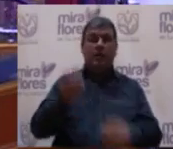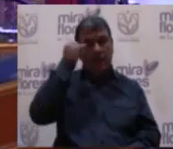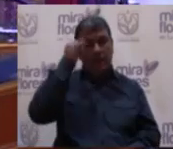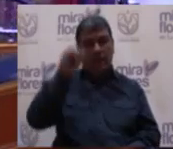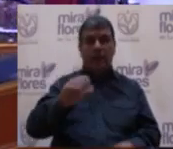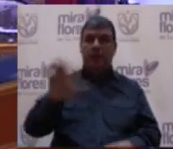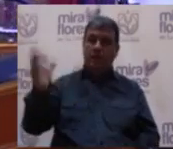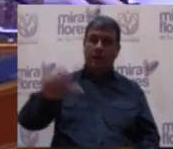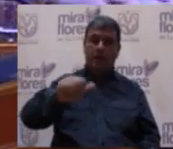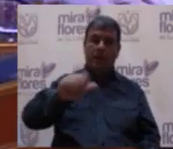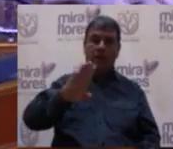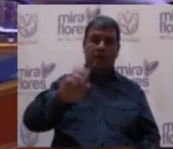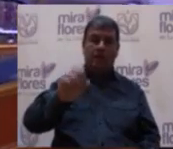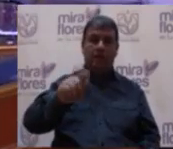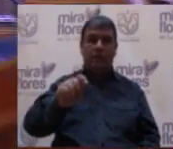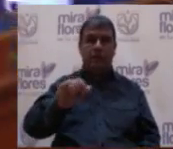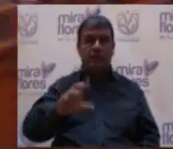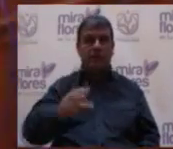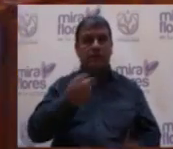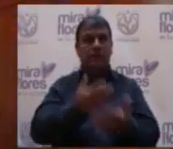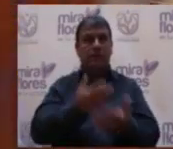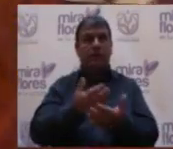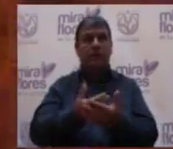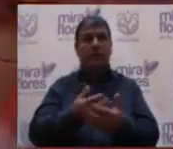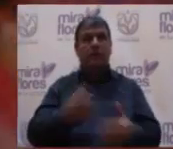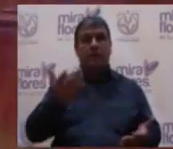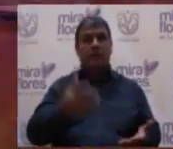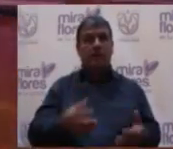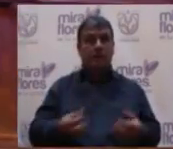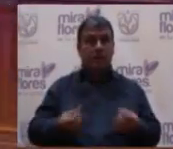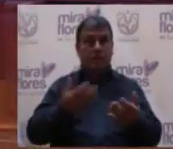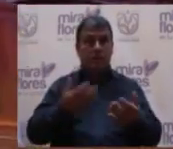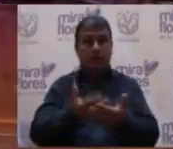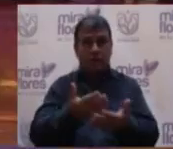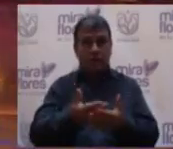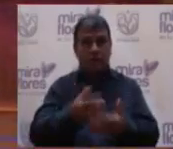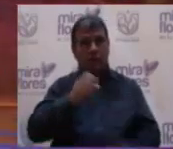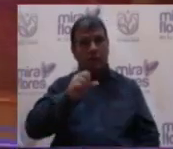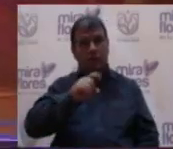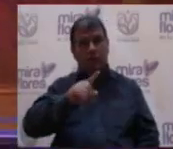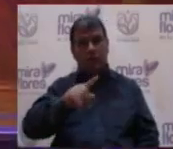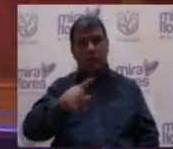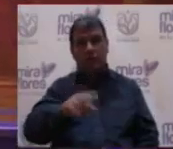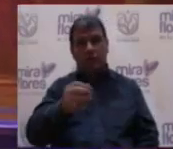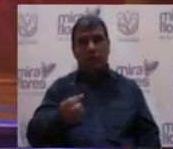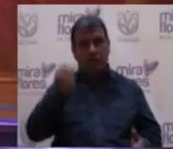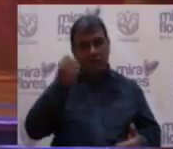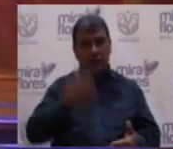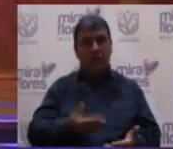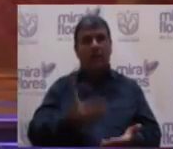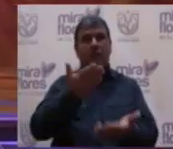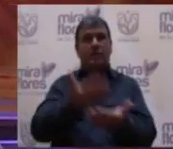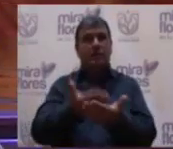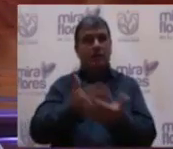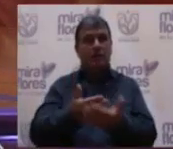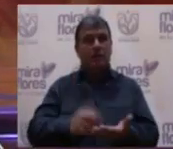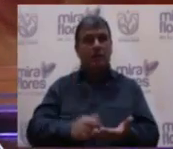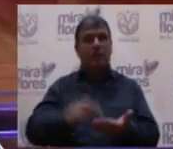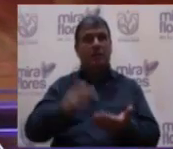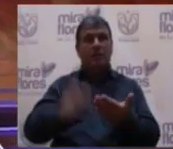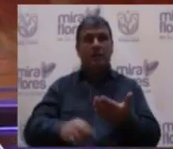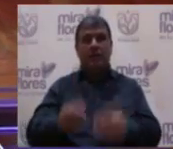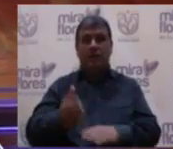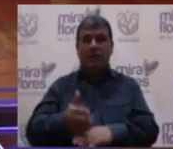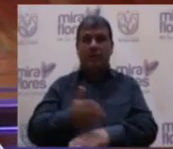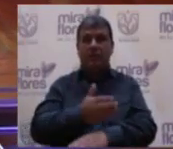del señor Alberti. Gracias. Muy bien, queda usted encomendado entonces, señor Sousa, para presentar un proyecto de mejora